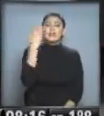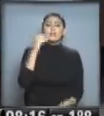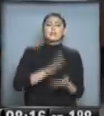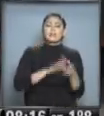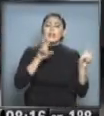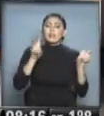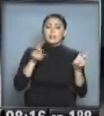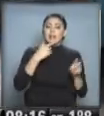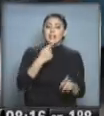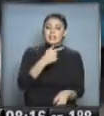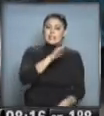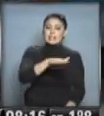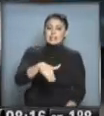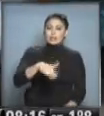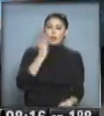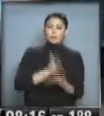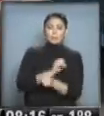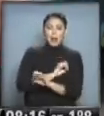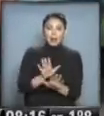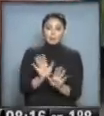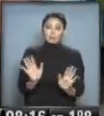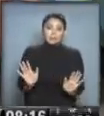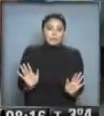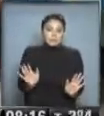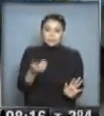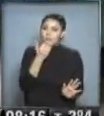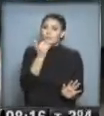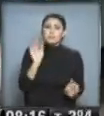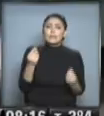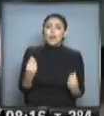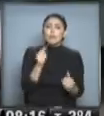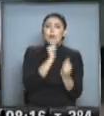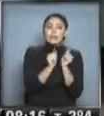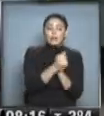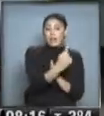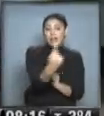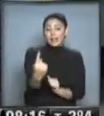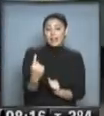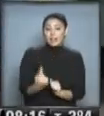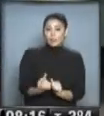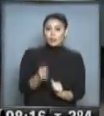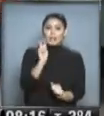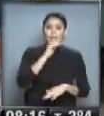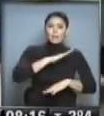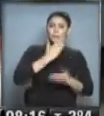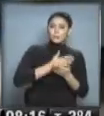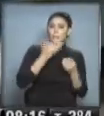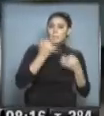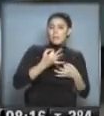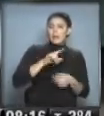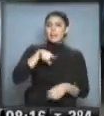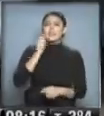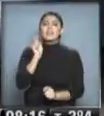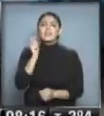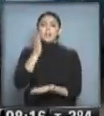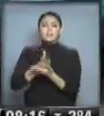se tituló los chicos que se portan mal bueno no sé cómo será la historia en la infancia de cada uno de ustedes quién se habrá portado bien quién se habrá